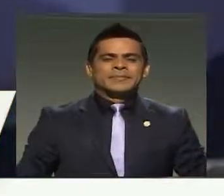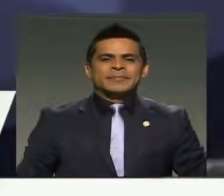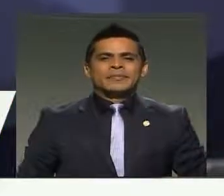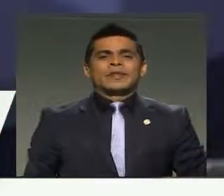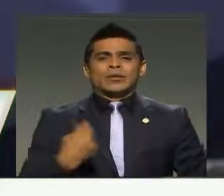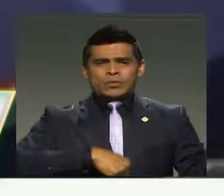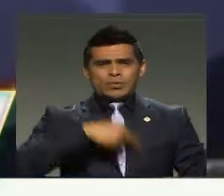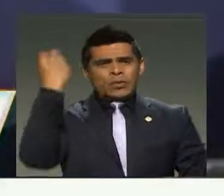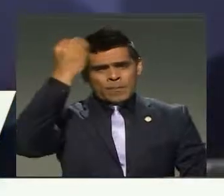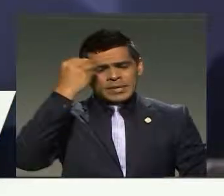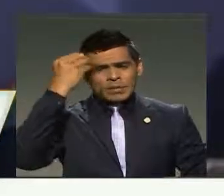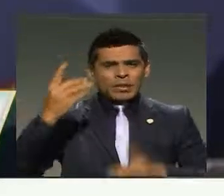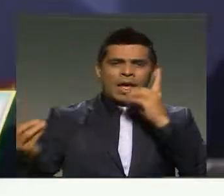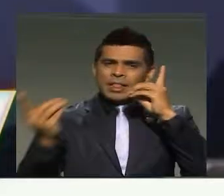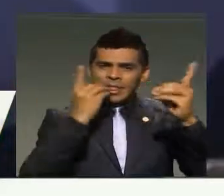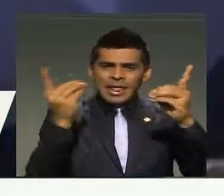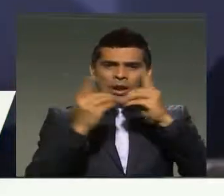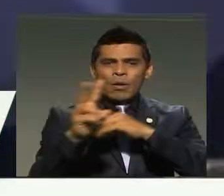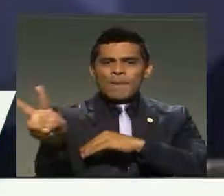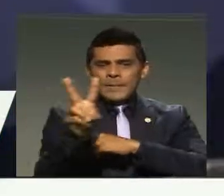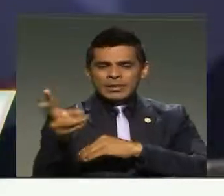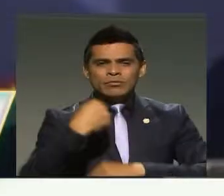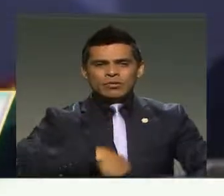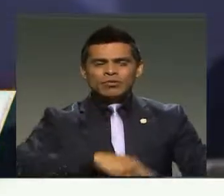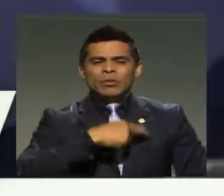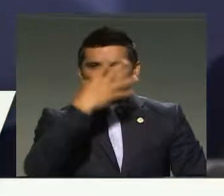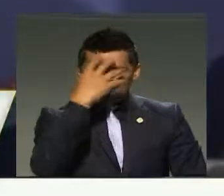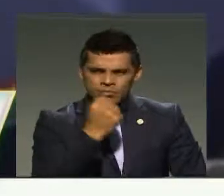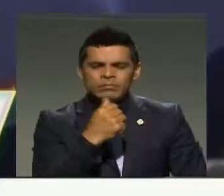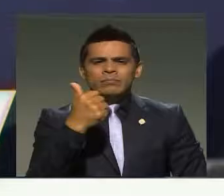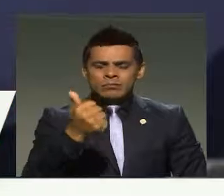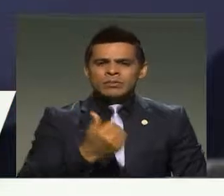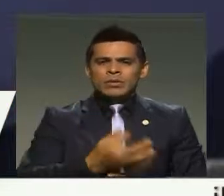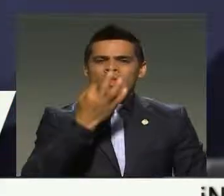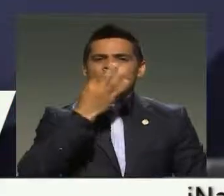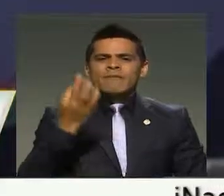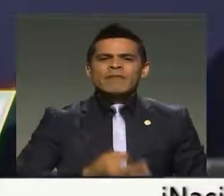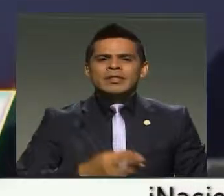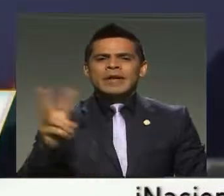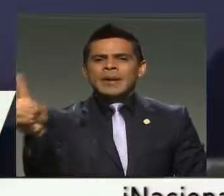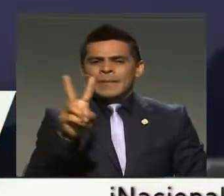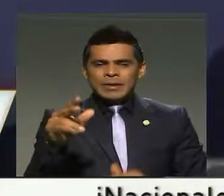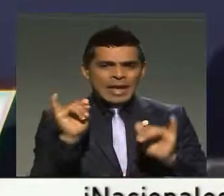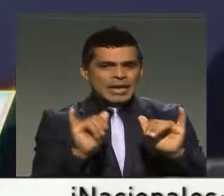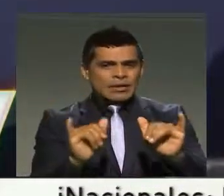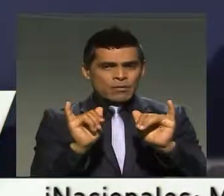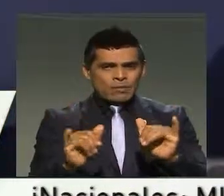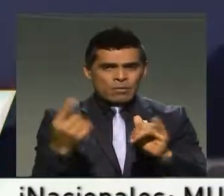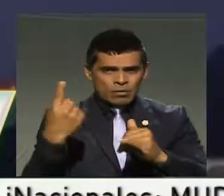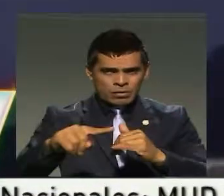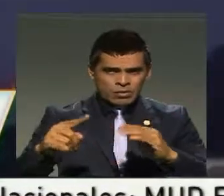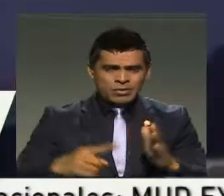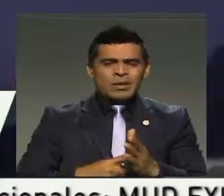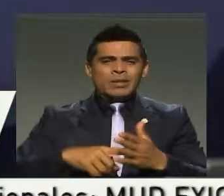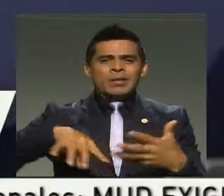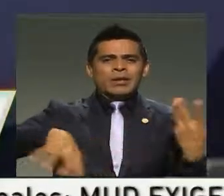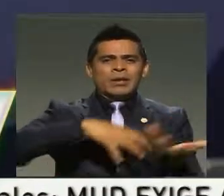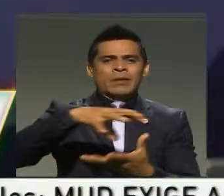Creemos en el diálogo en Venezuela, estamos convencidos que Venezuela, ellos mismos tienen que encontrar su